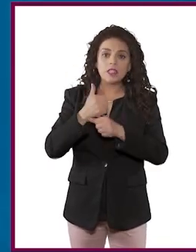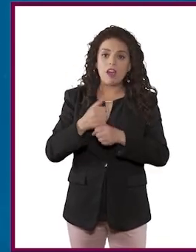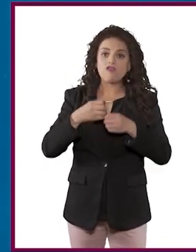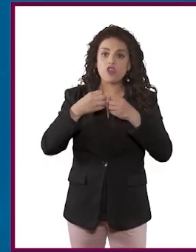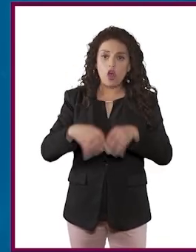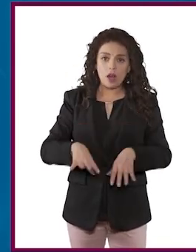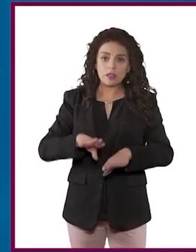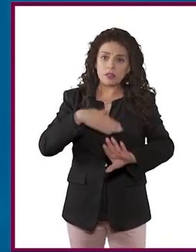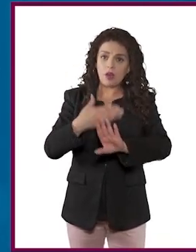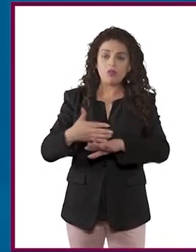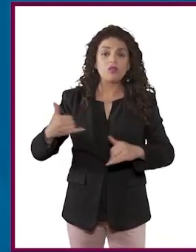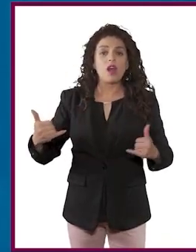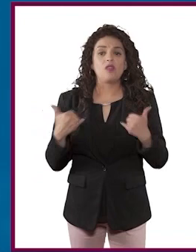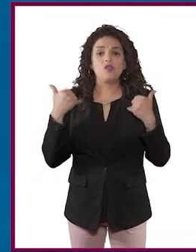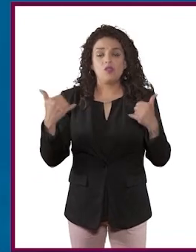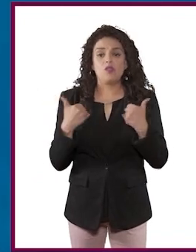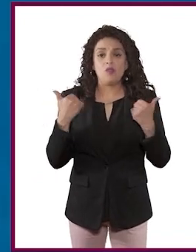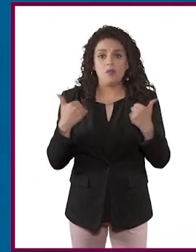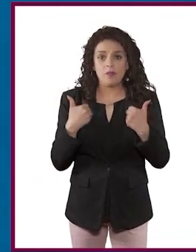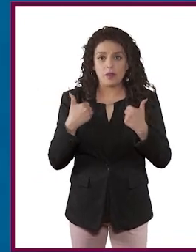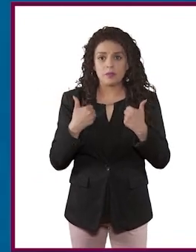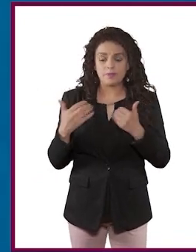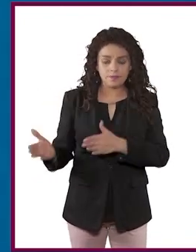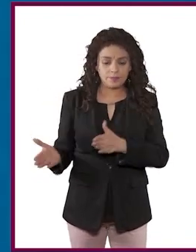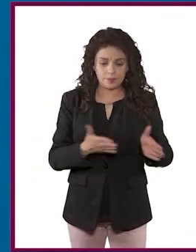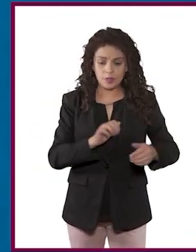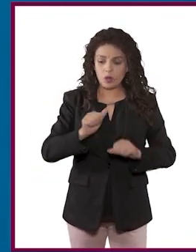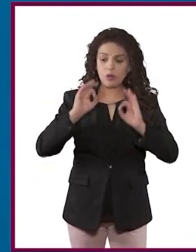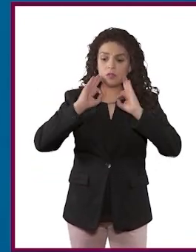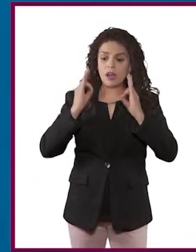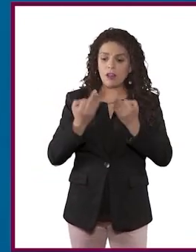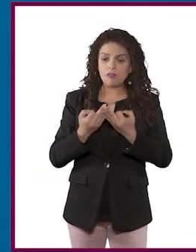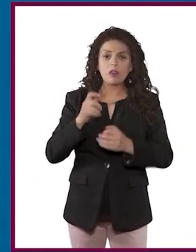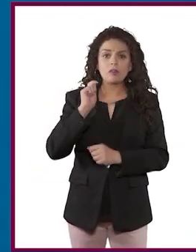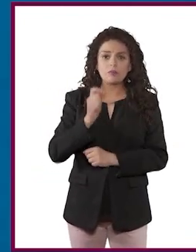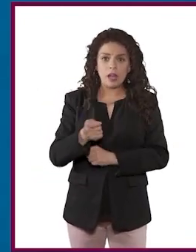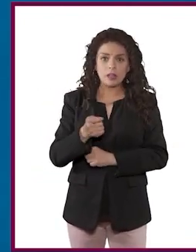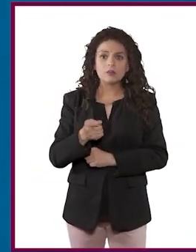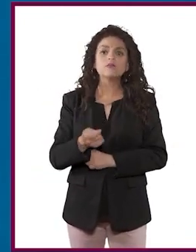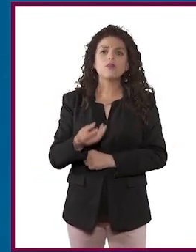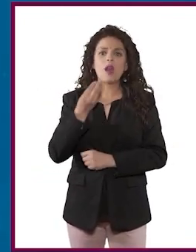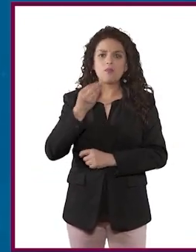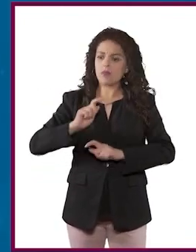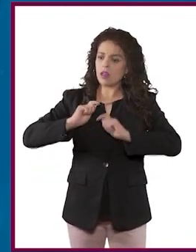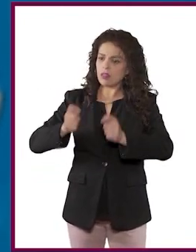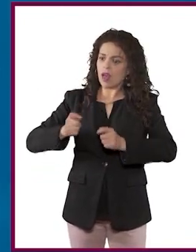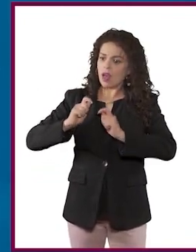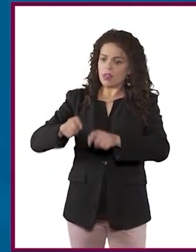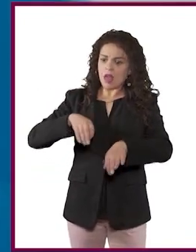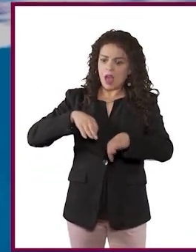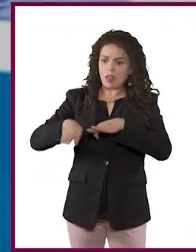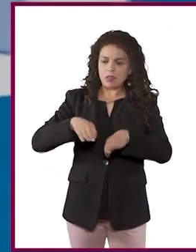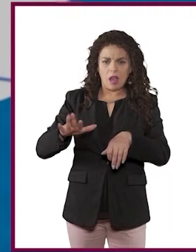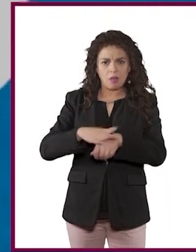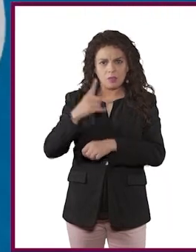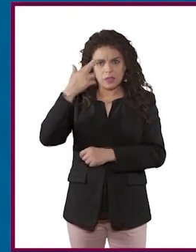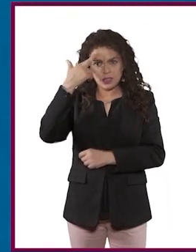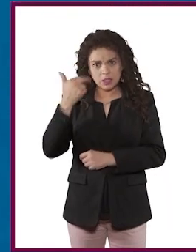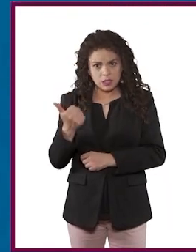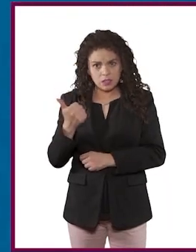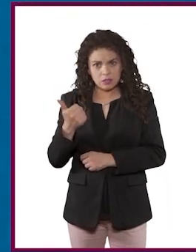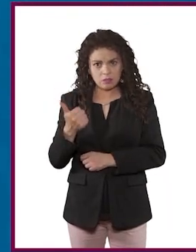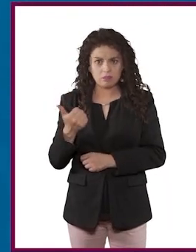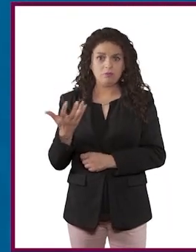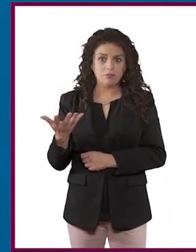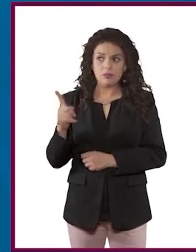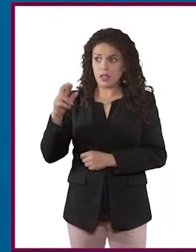en contra de la juventud. La siguiente forma de violencia es la carga laboral injustificada. Puede ocurrir que tus